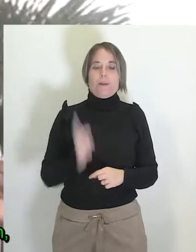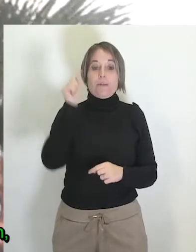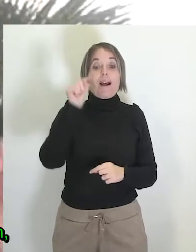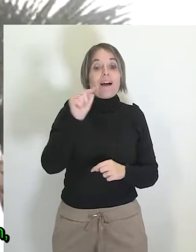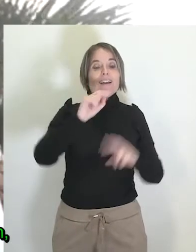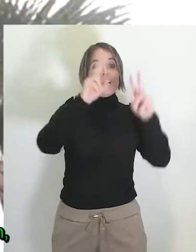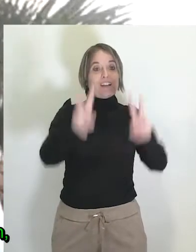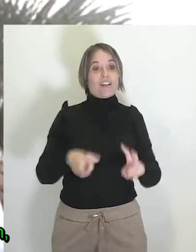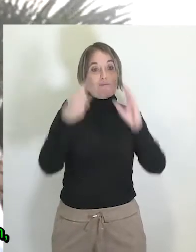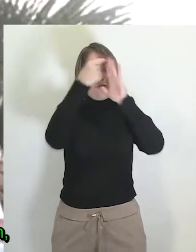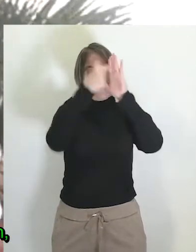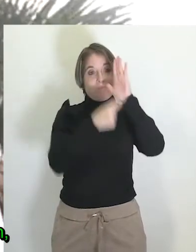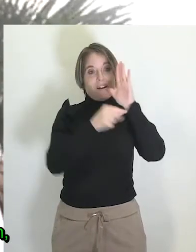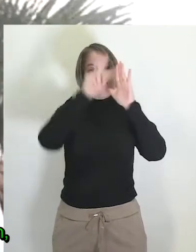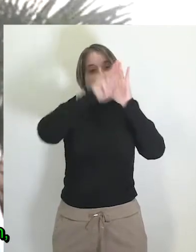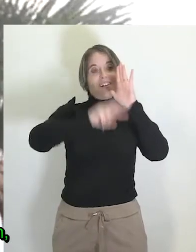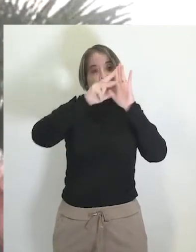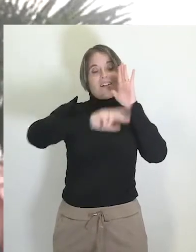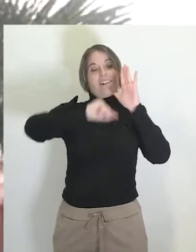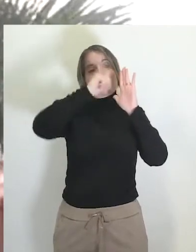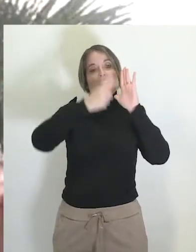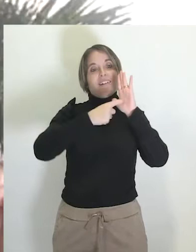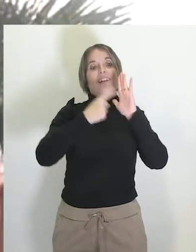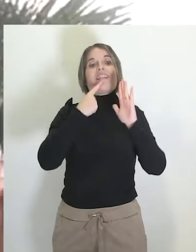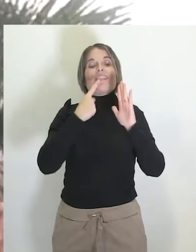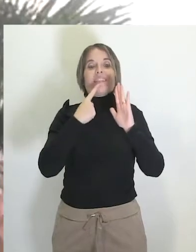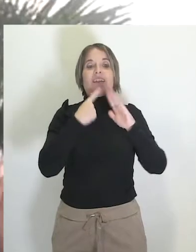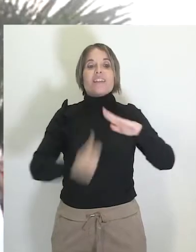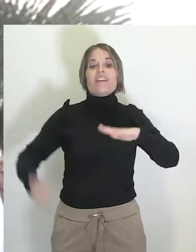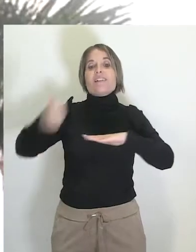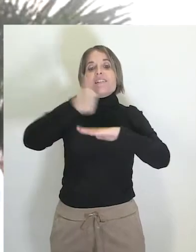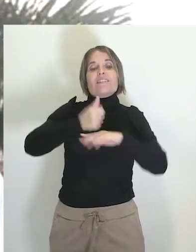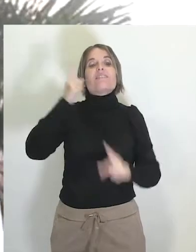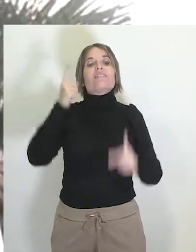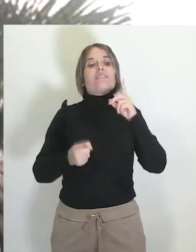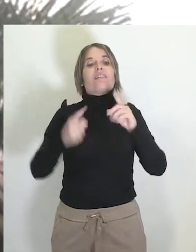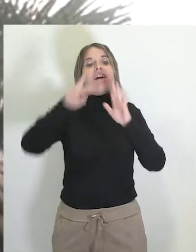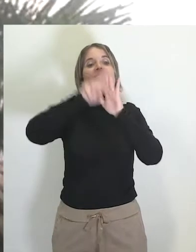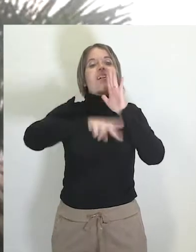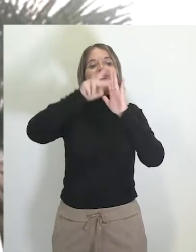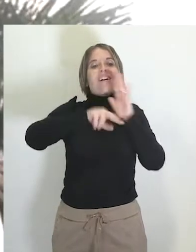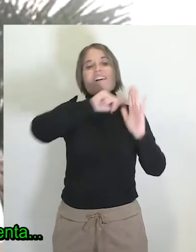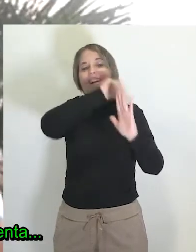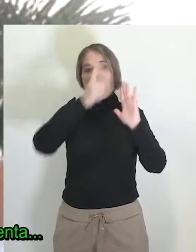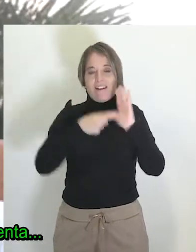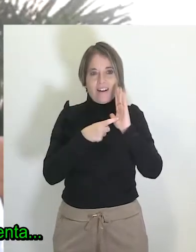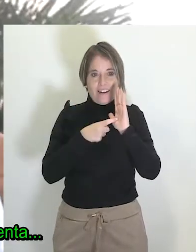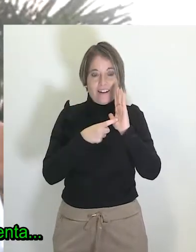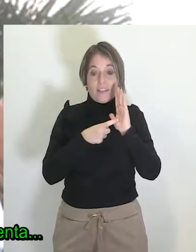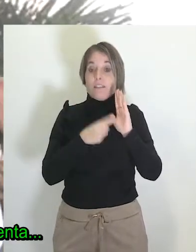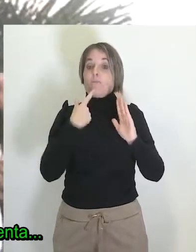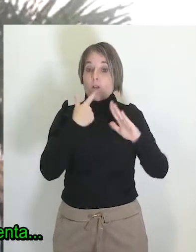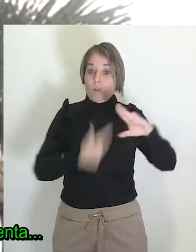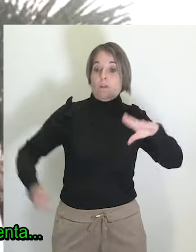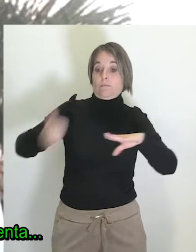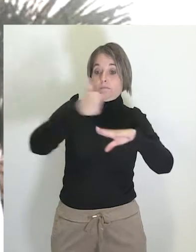mismo en esa reforma que hicieron, dice que el Ejecutivo reglamentará la ley. Y cuando